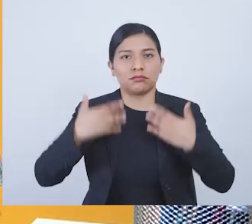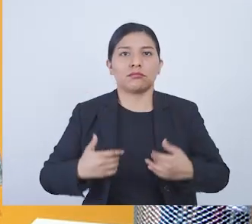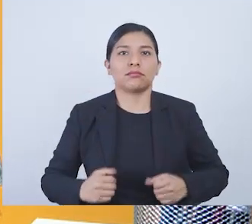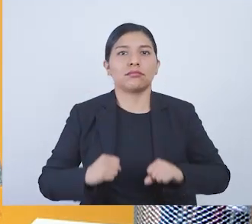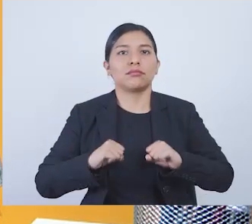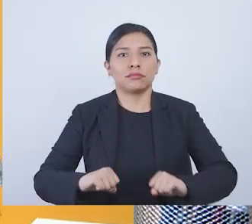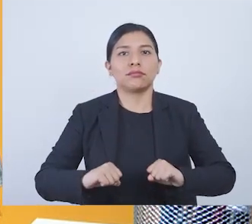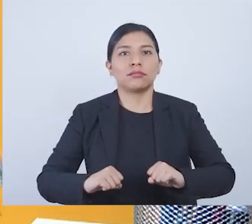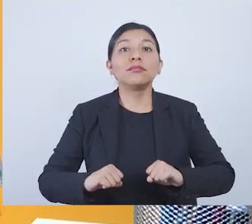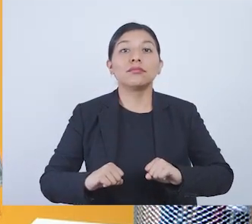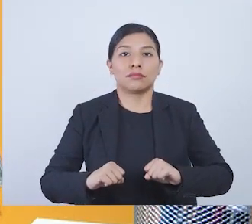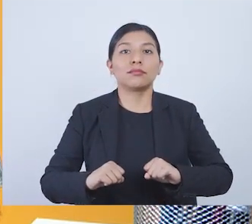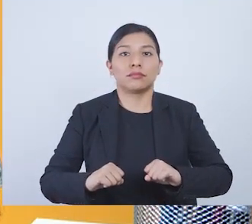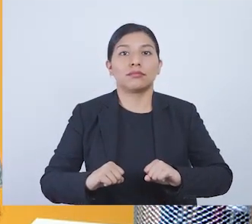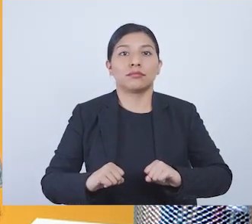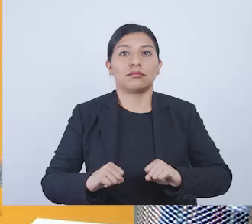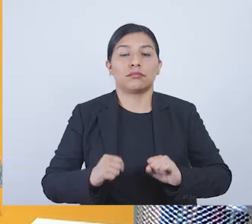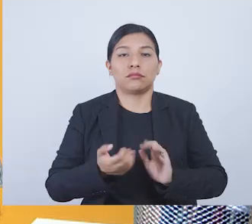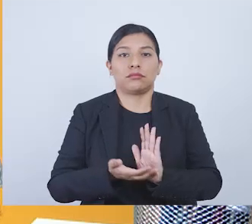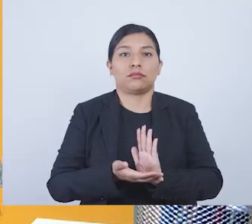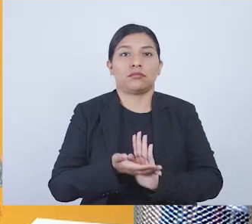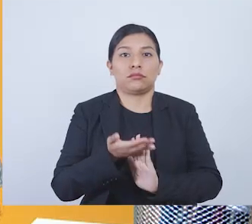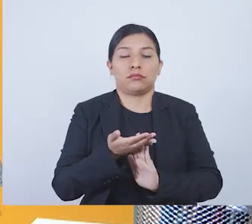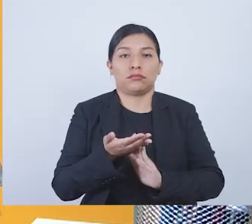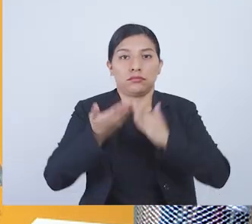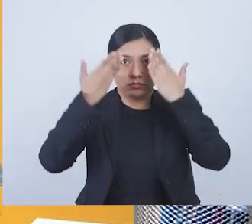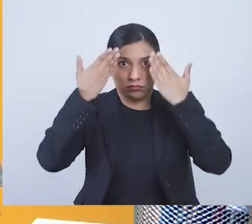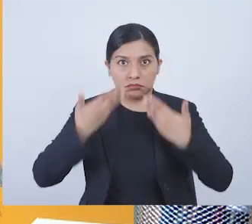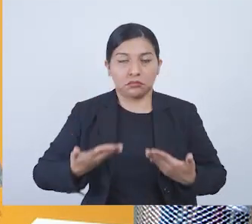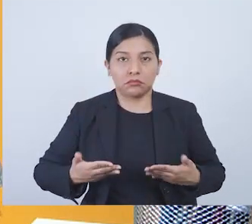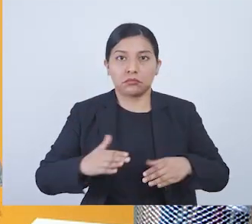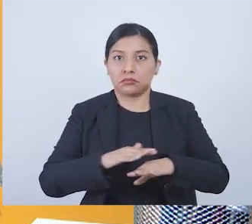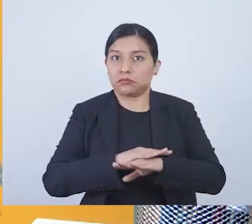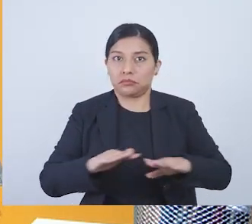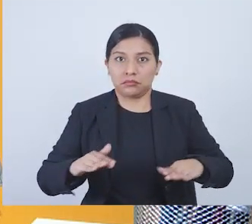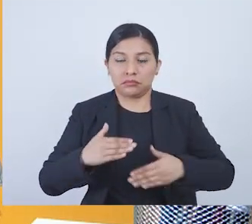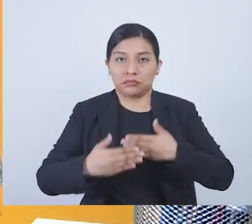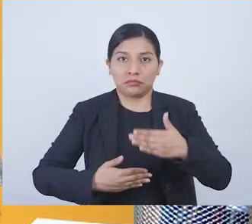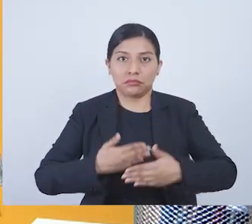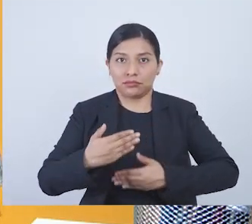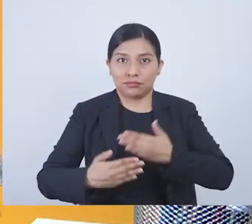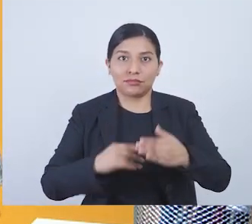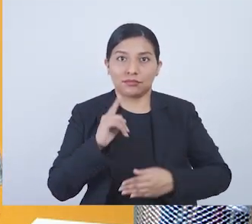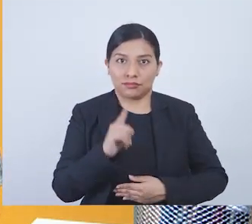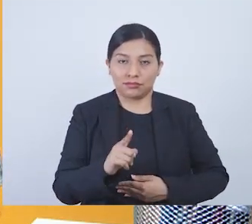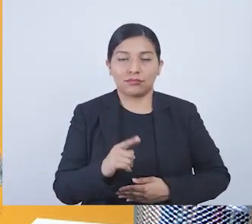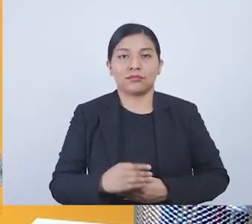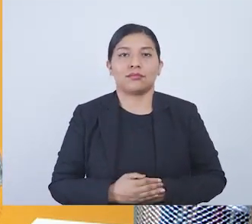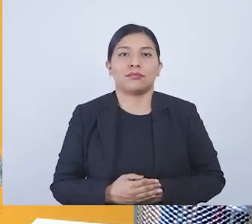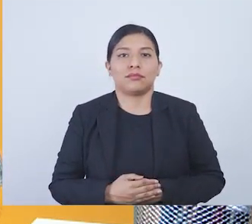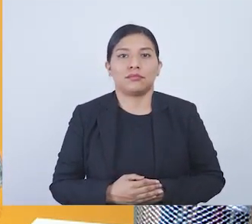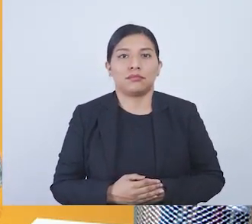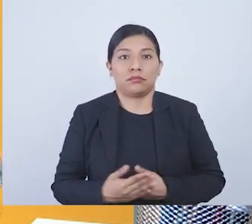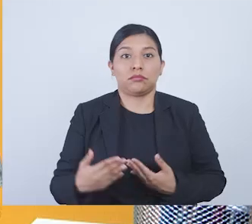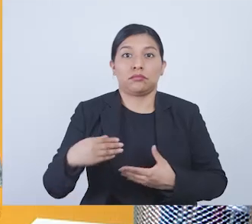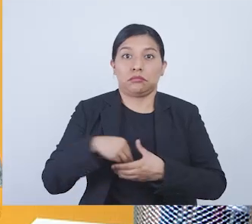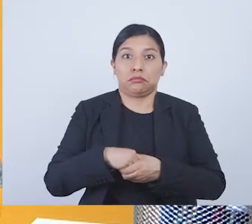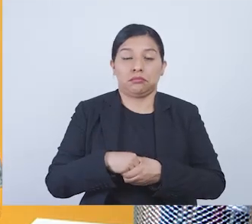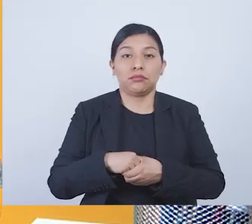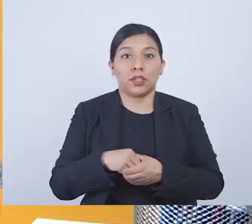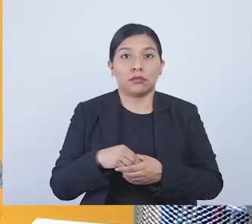que están culminando también el desarrollo físico como una cualidad que ha llevado en un proceso